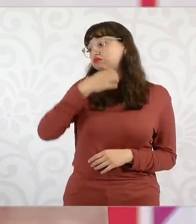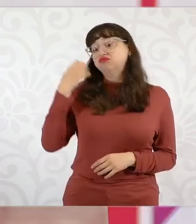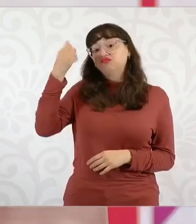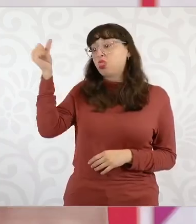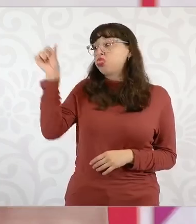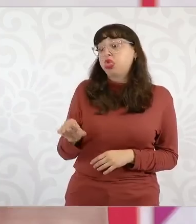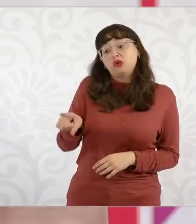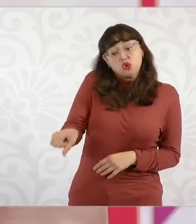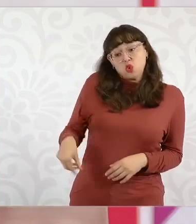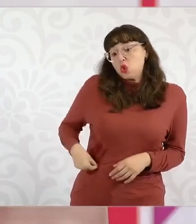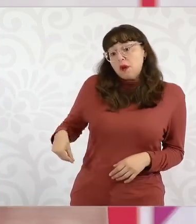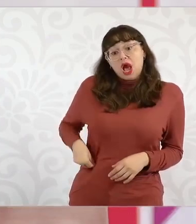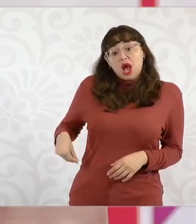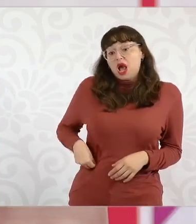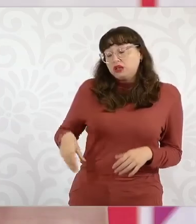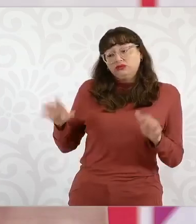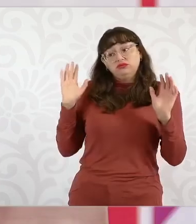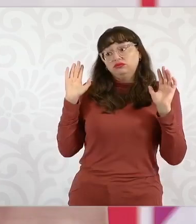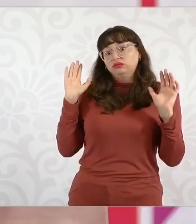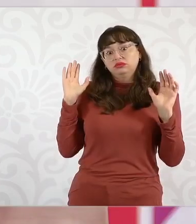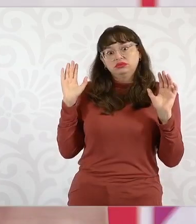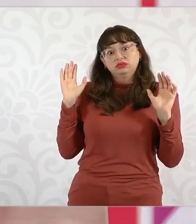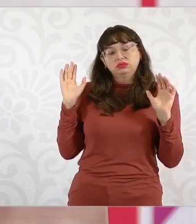es tu culpa.